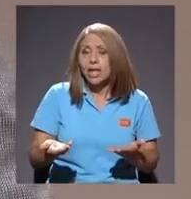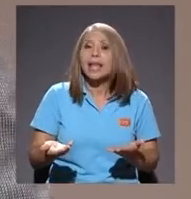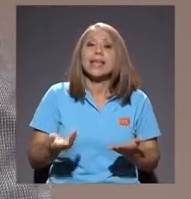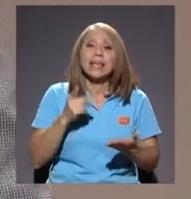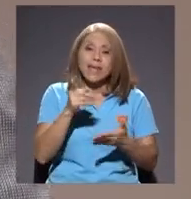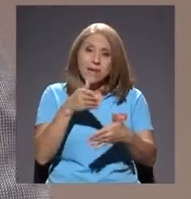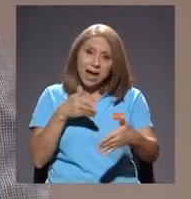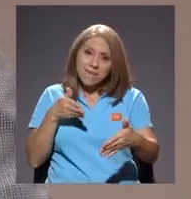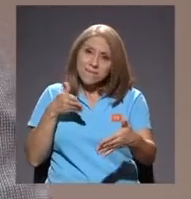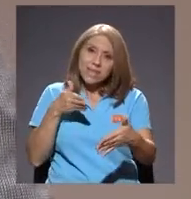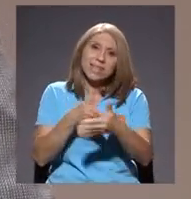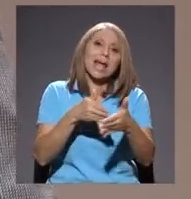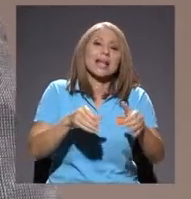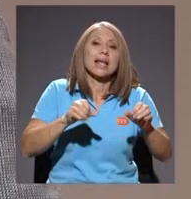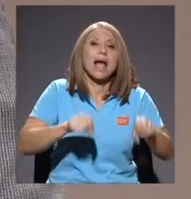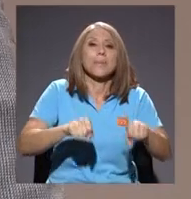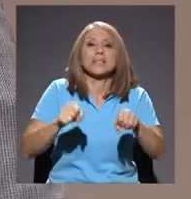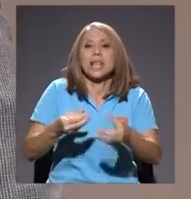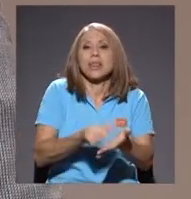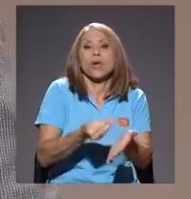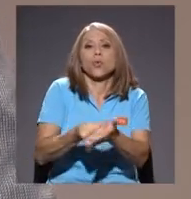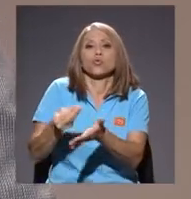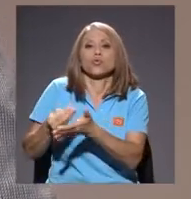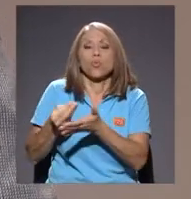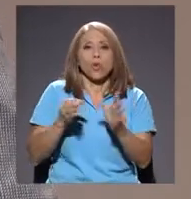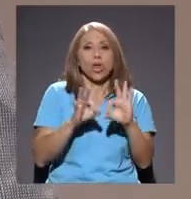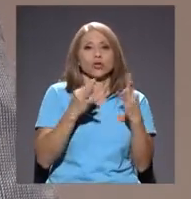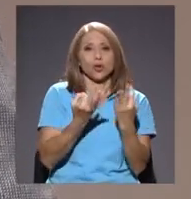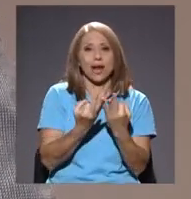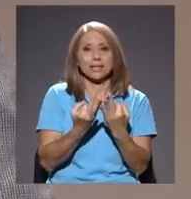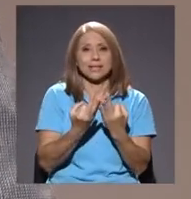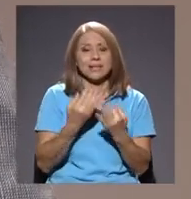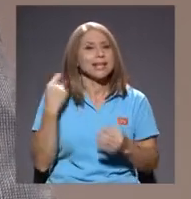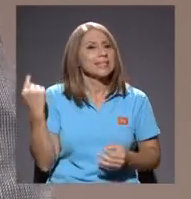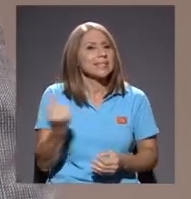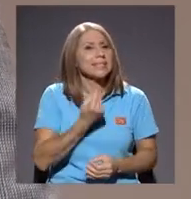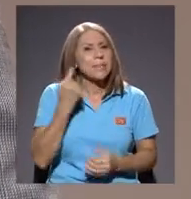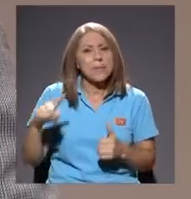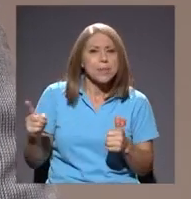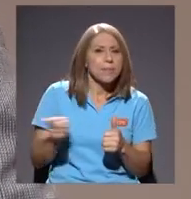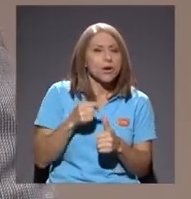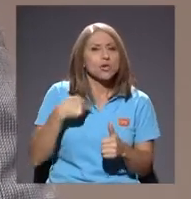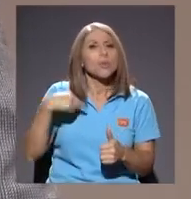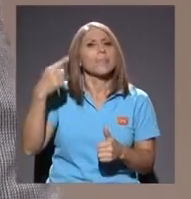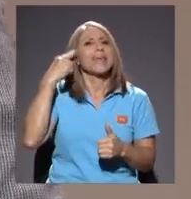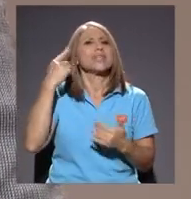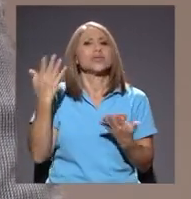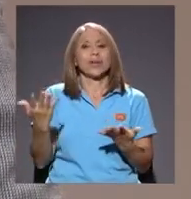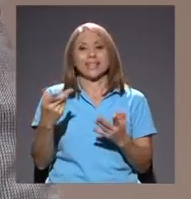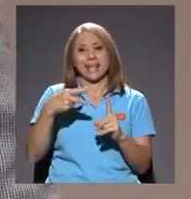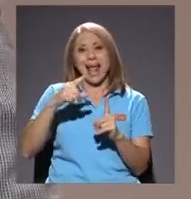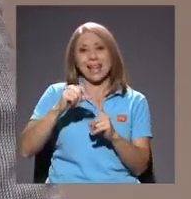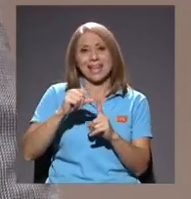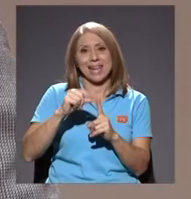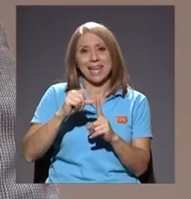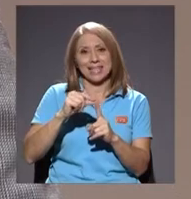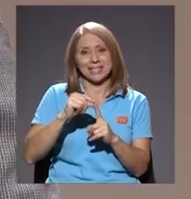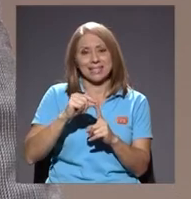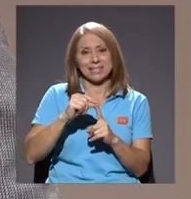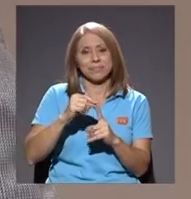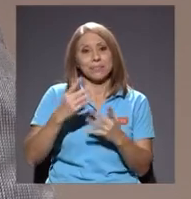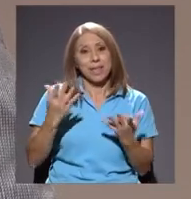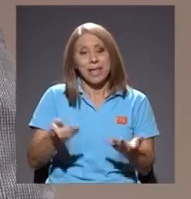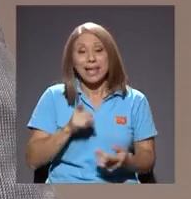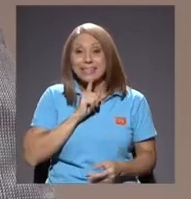la capacidad de consumo de los hogares siempre el primero que pienso es en los alquileres si no es cierto hay ciertas